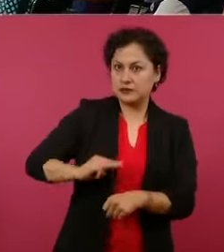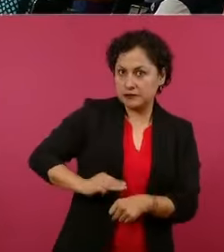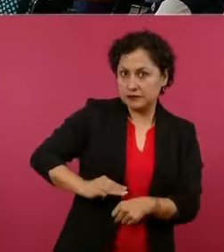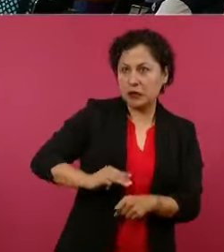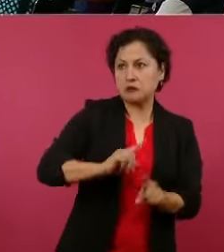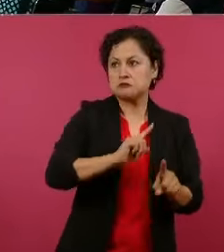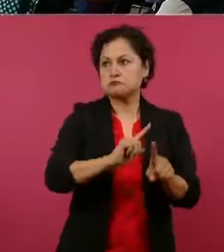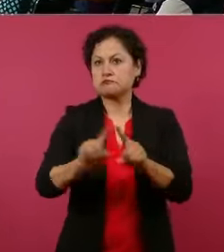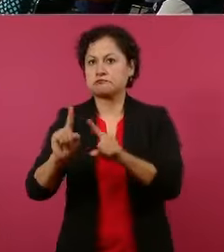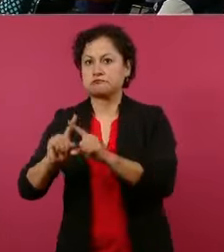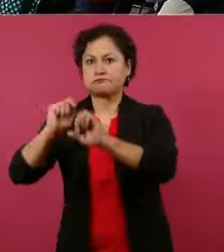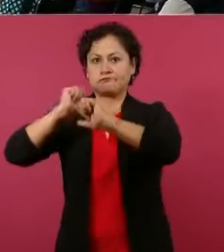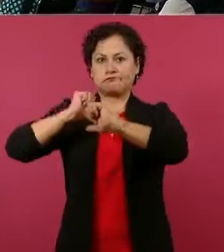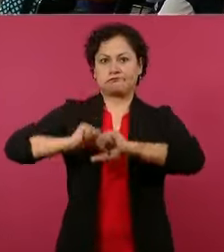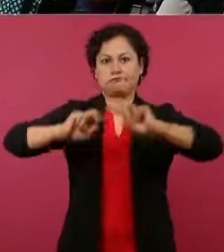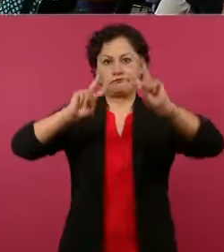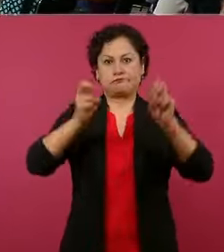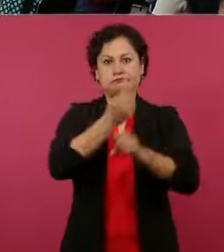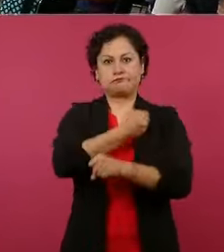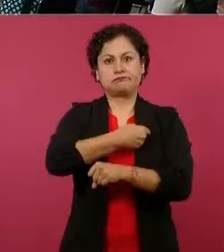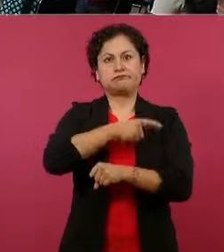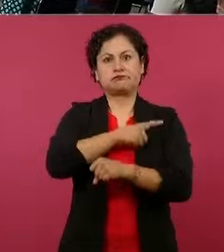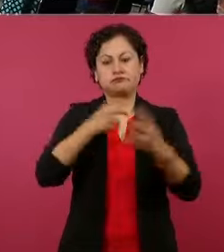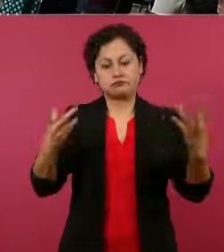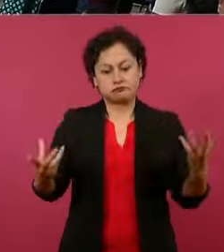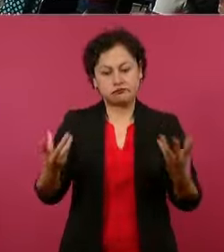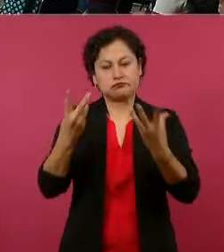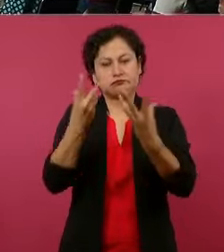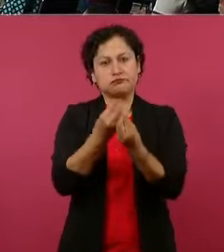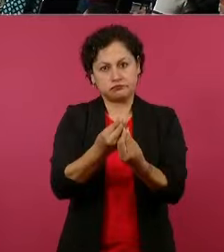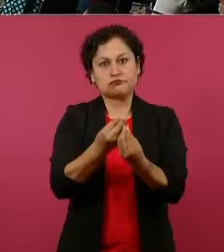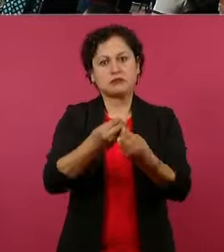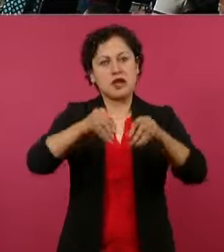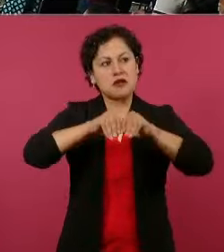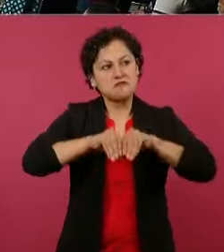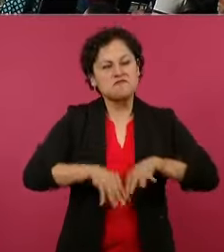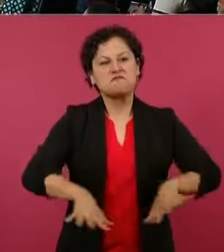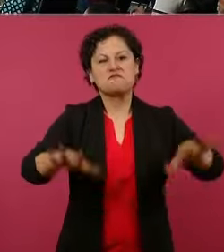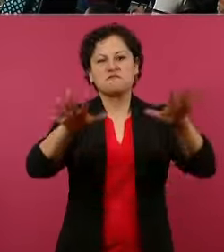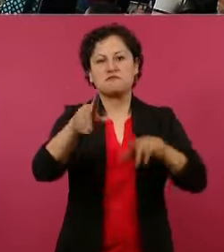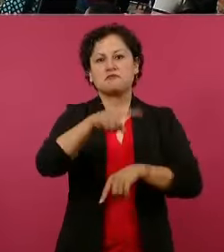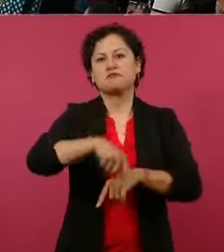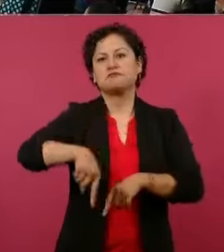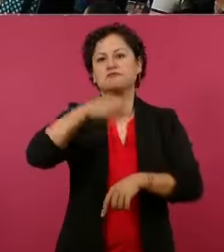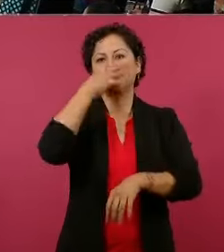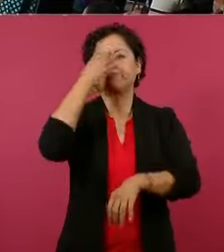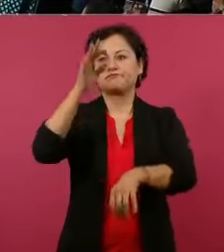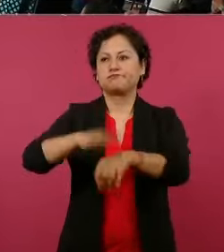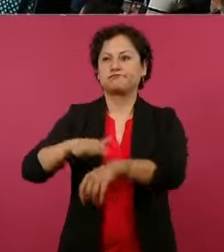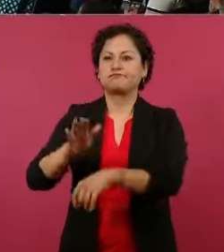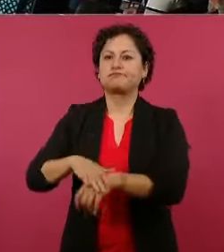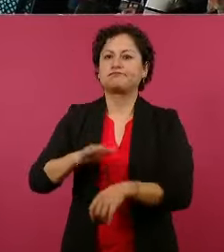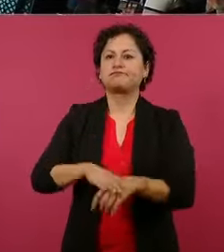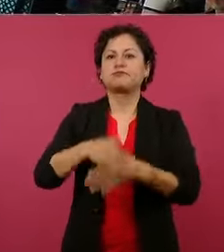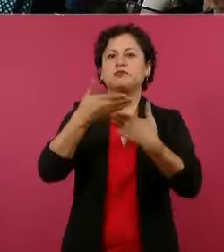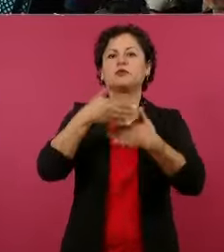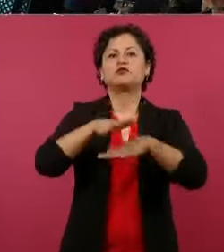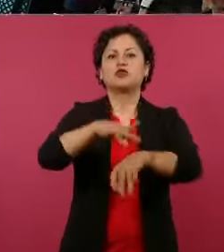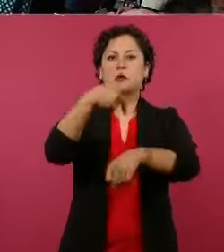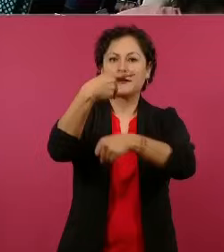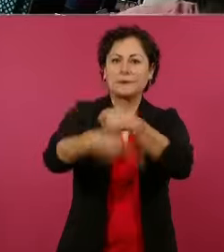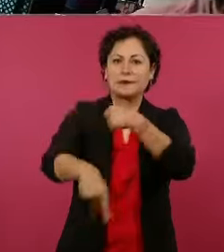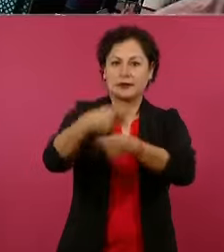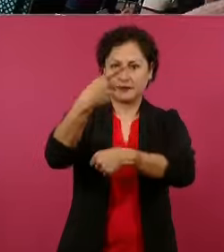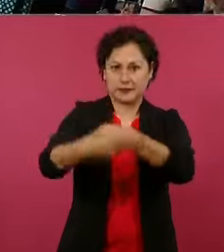locales se lanzó una campaña intensiva de comunicación de riesgo que ha estado tanto en radio